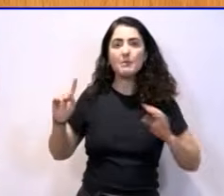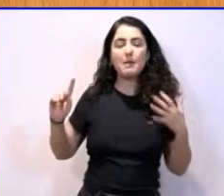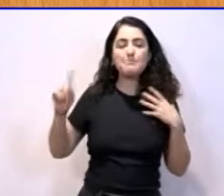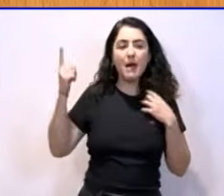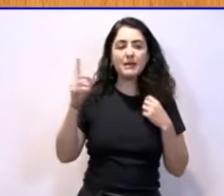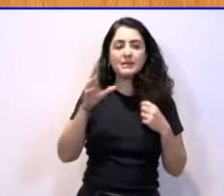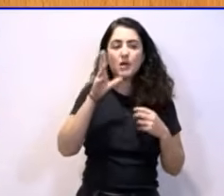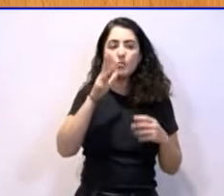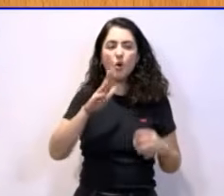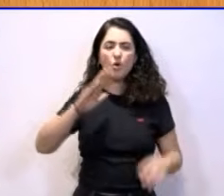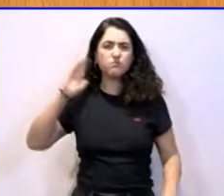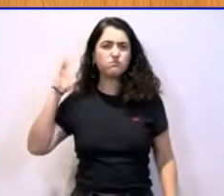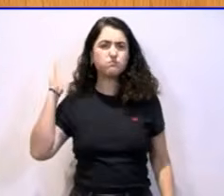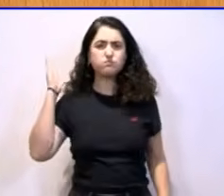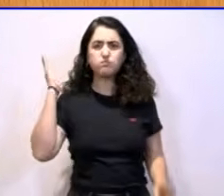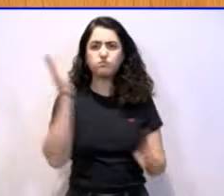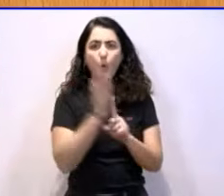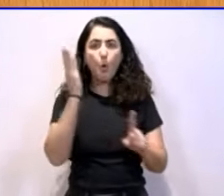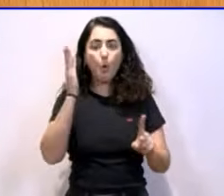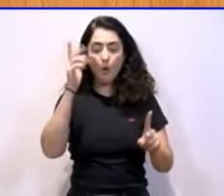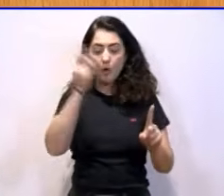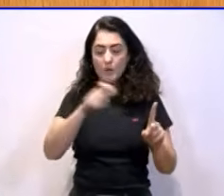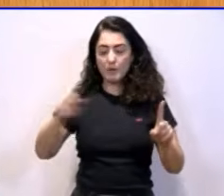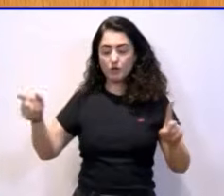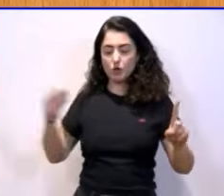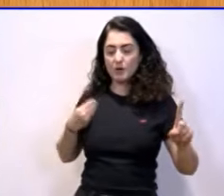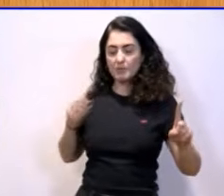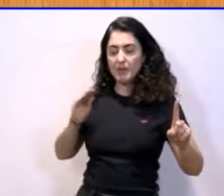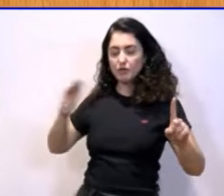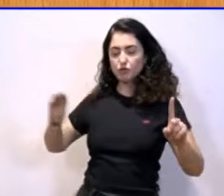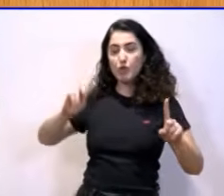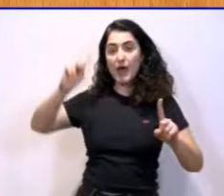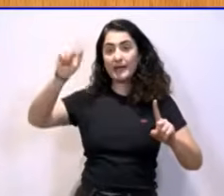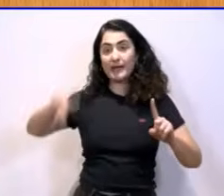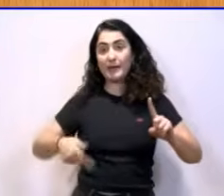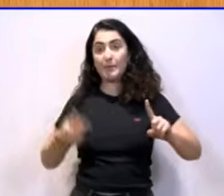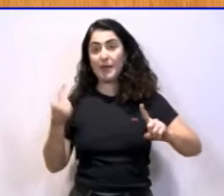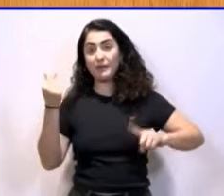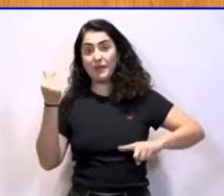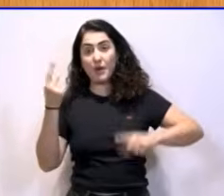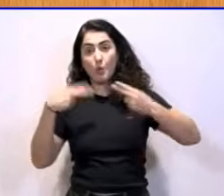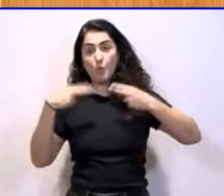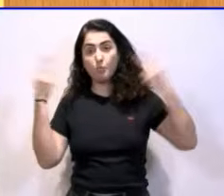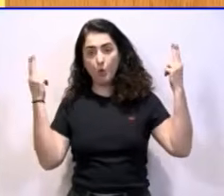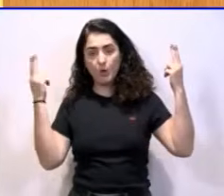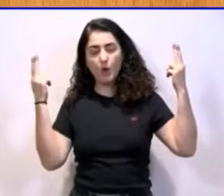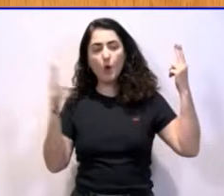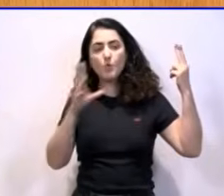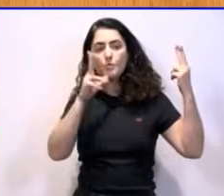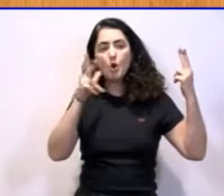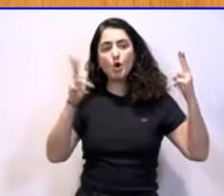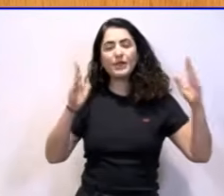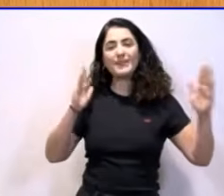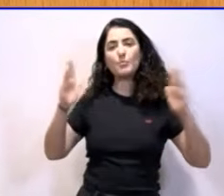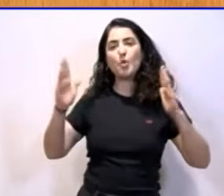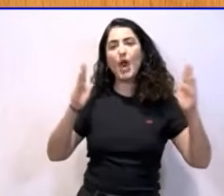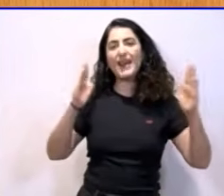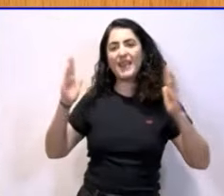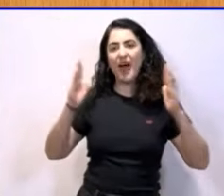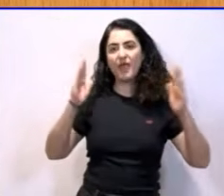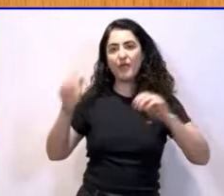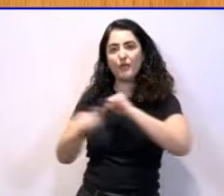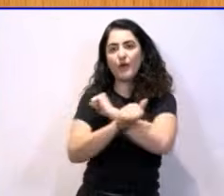efectos devastadores sobre la vida de la gente, pero también sobre las arcas públicas, con respecto a la temporalidad, el fraude en la contratación en